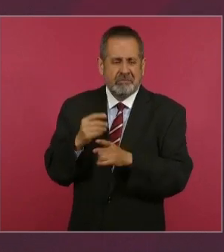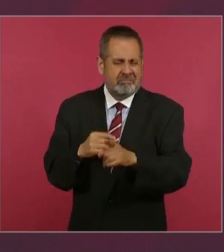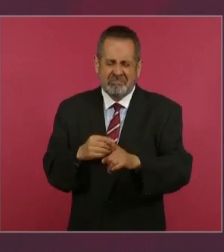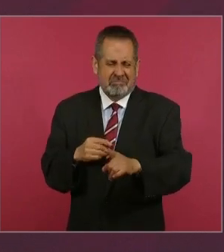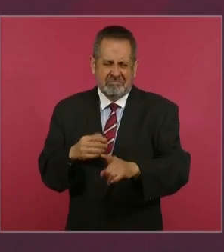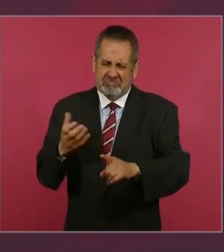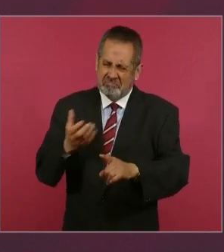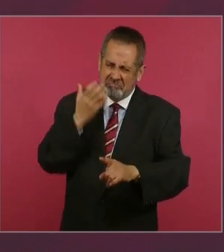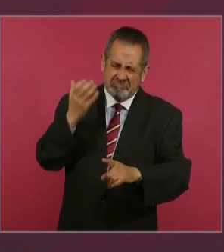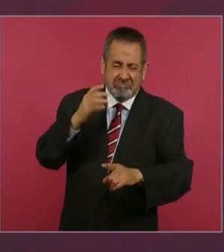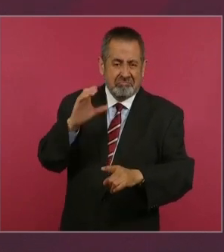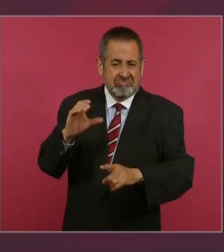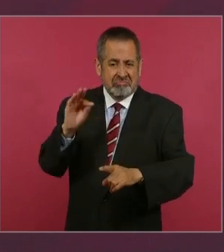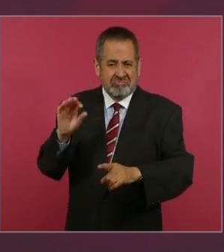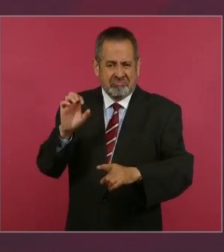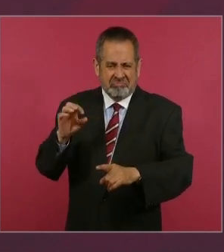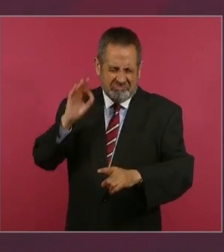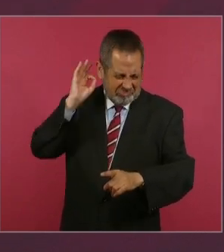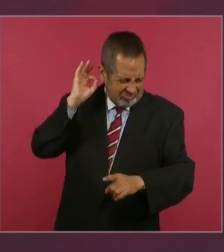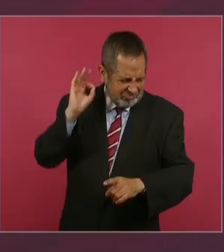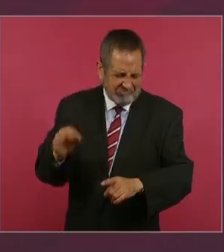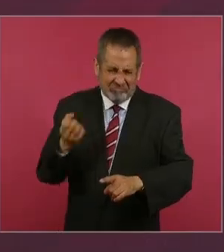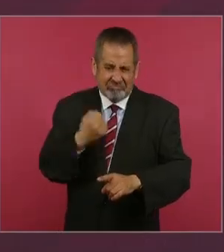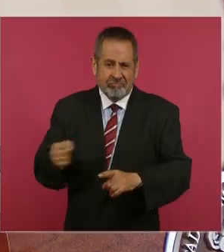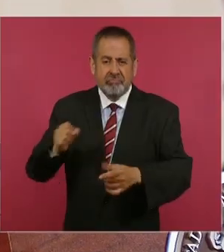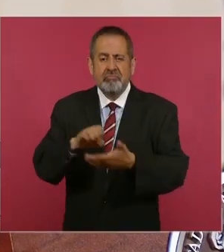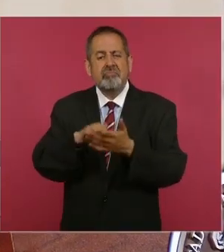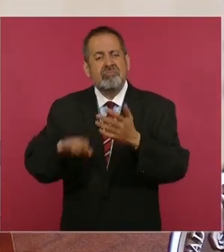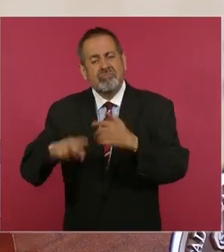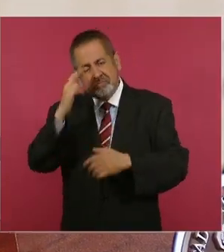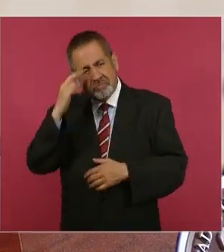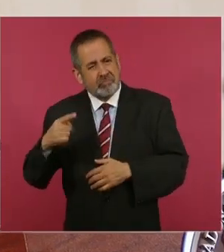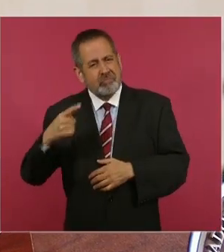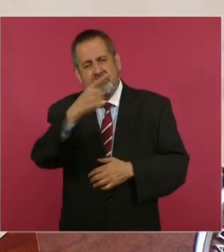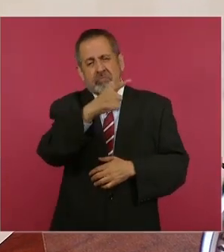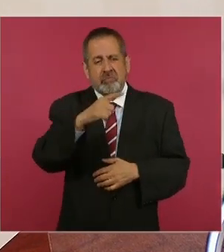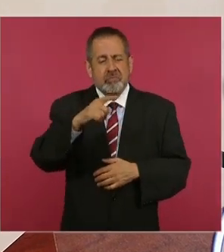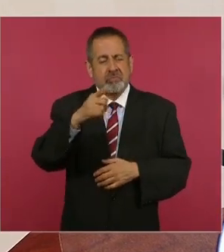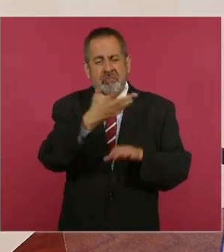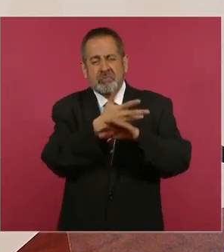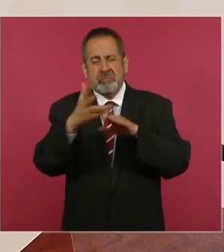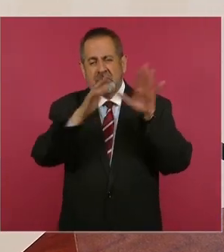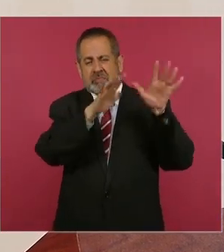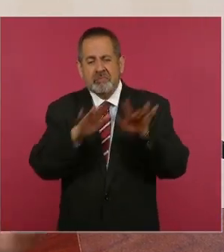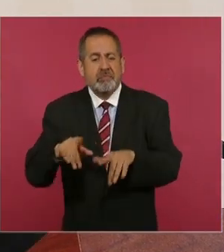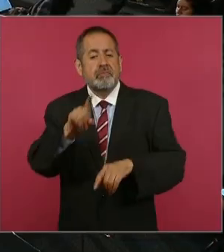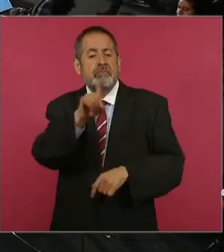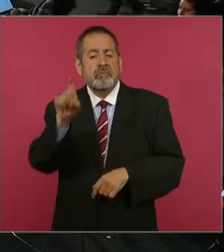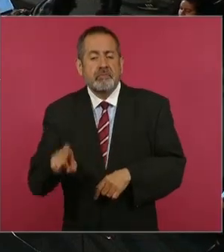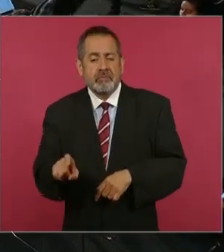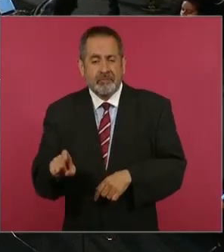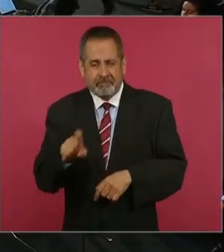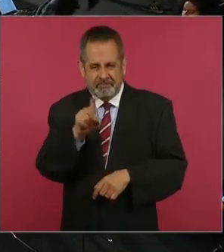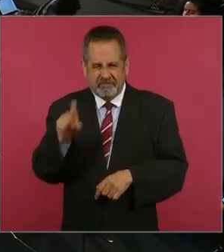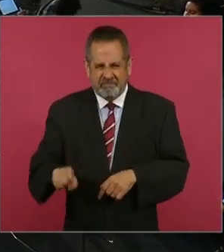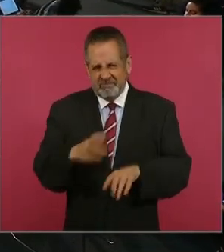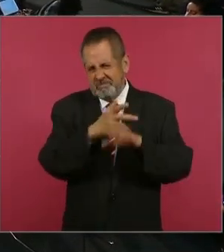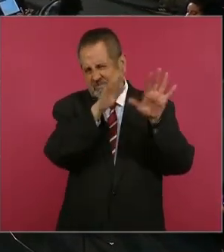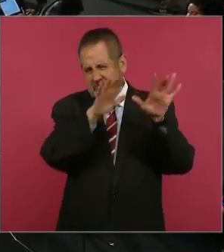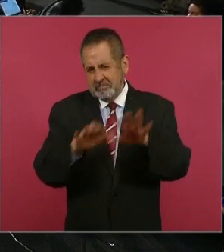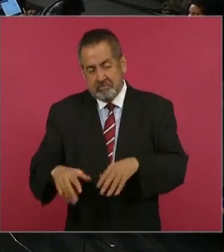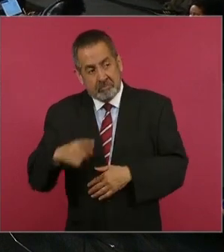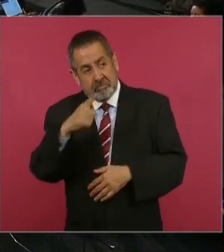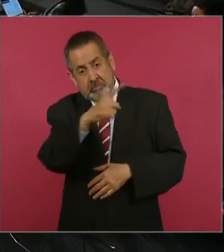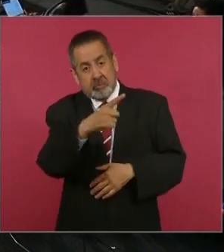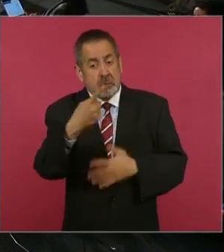eh cuando la Nevada en Texas allá tardaron creo que más de un